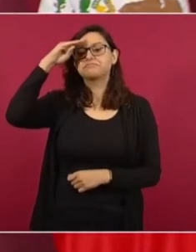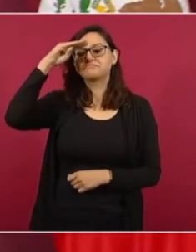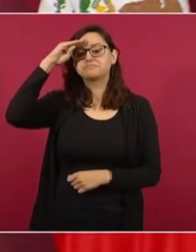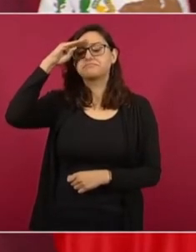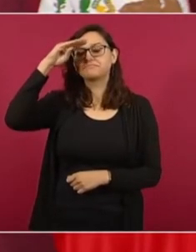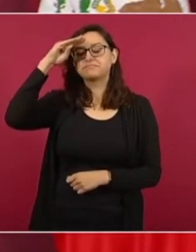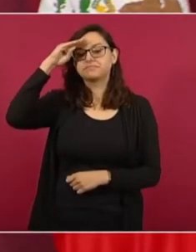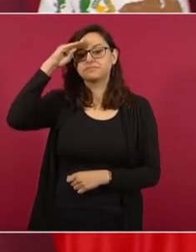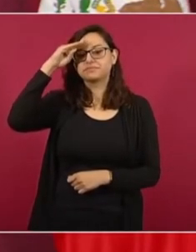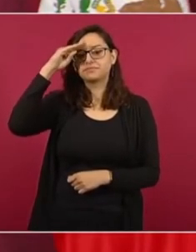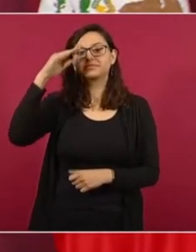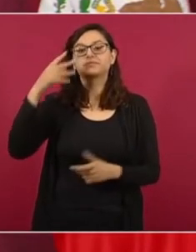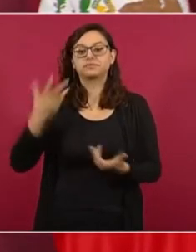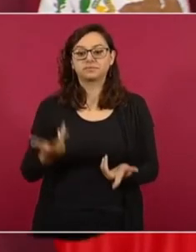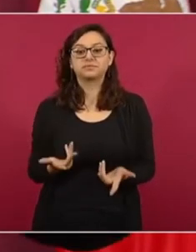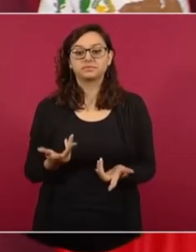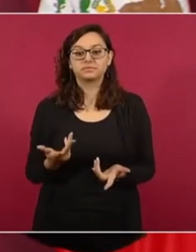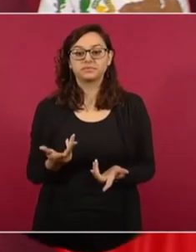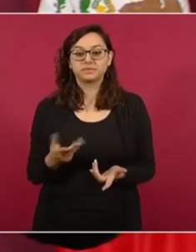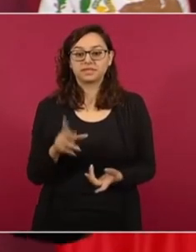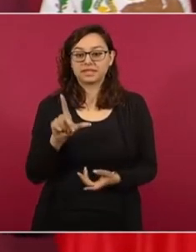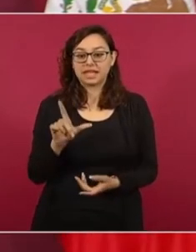el litio va a seguir